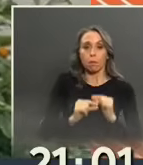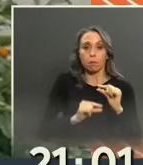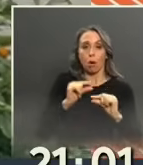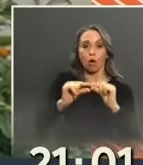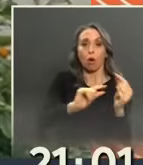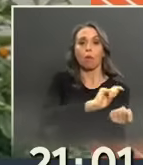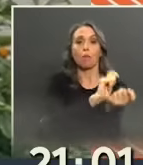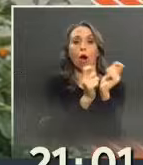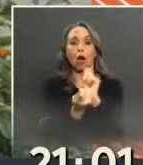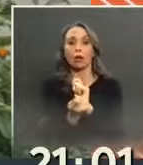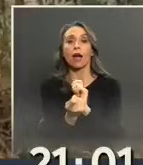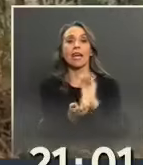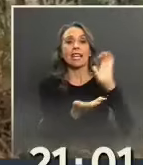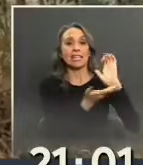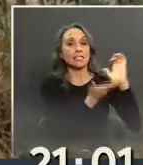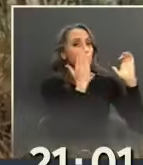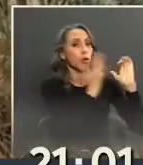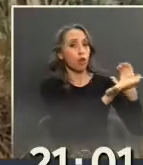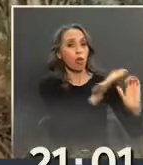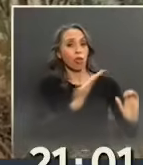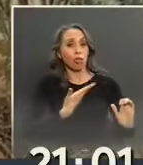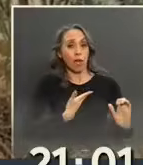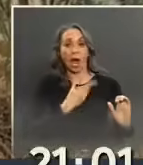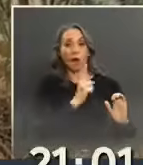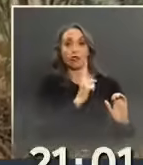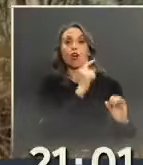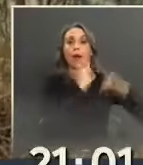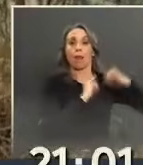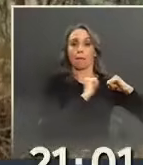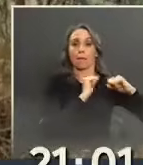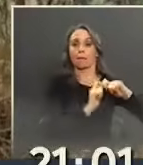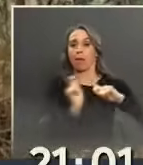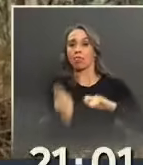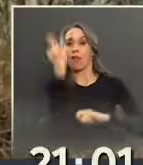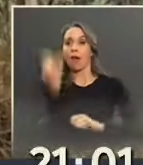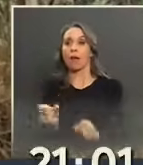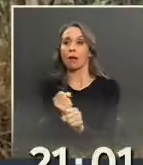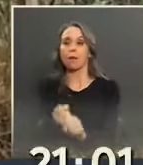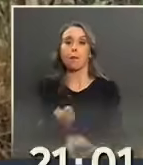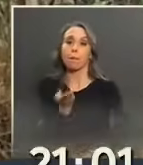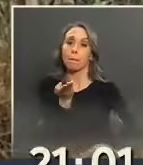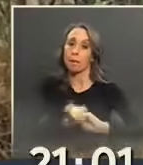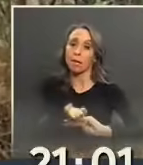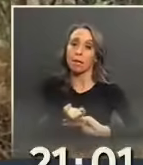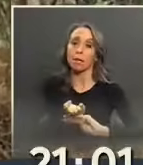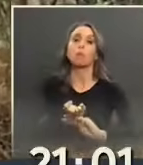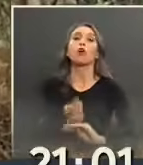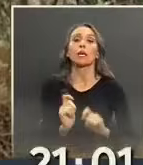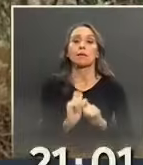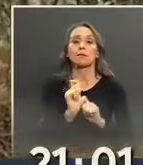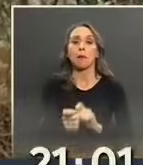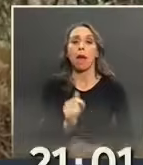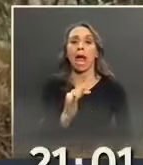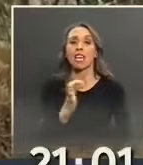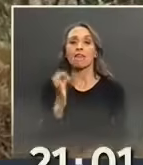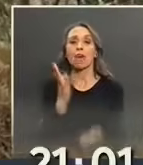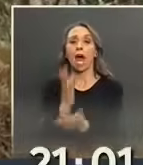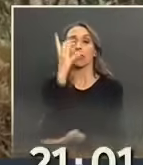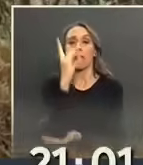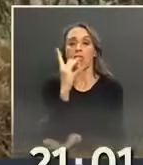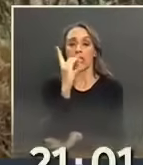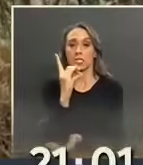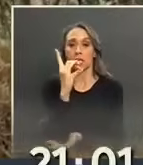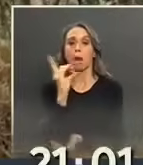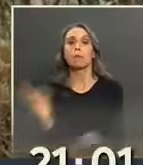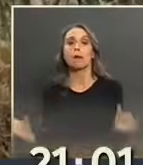un subsidio al trabajador. Ahora, con más fuerza que nunca, pedimos el IFE hasta diciembre y que además este vaya